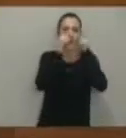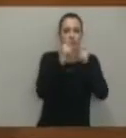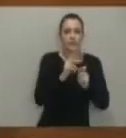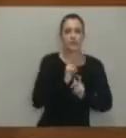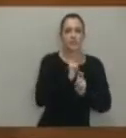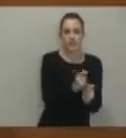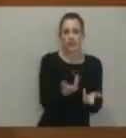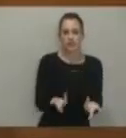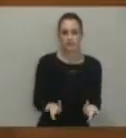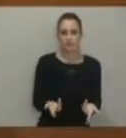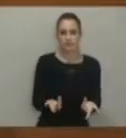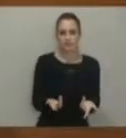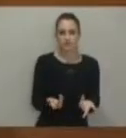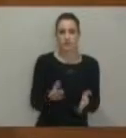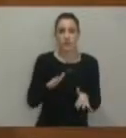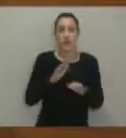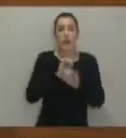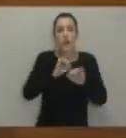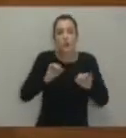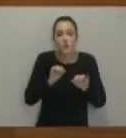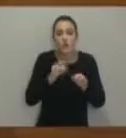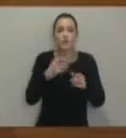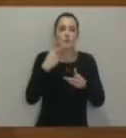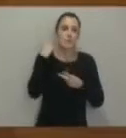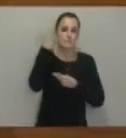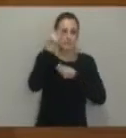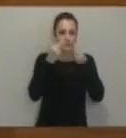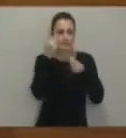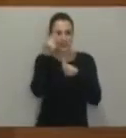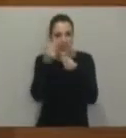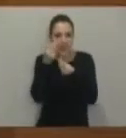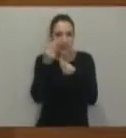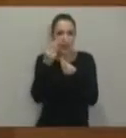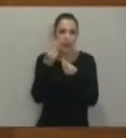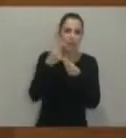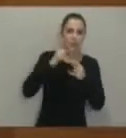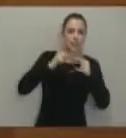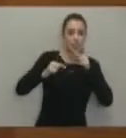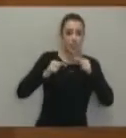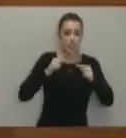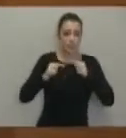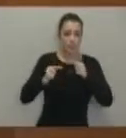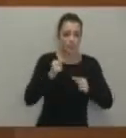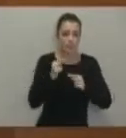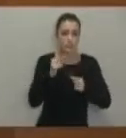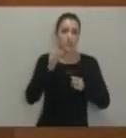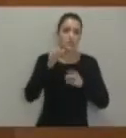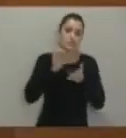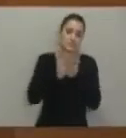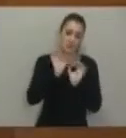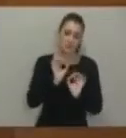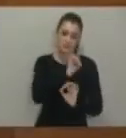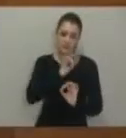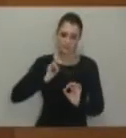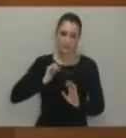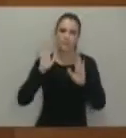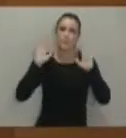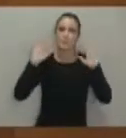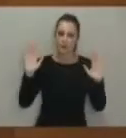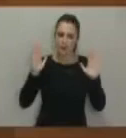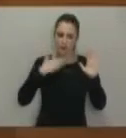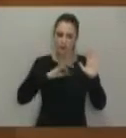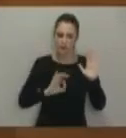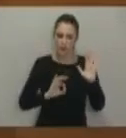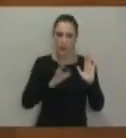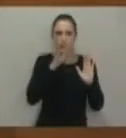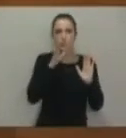servicio? A no ser que se estuviese planteando ya la decisión de la privatización de este servicio. Argumento